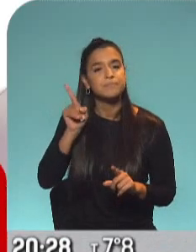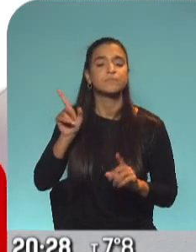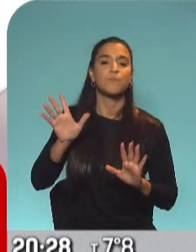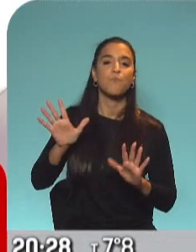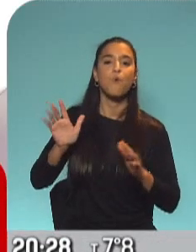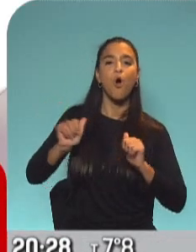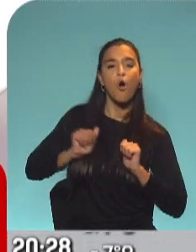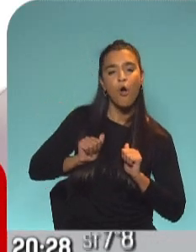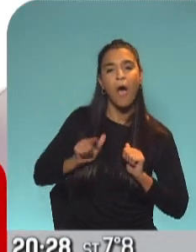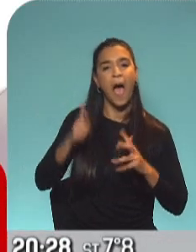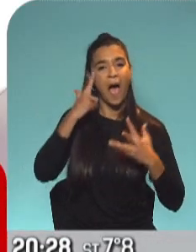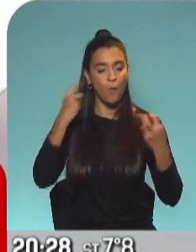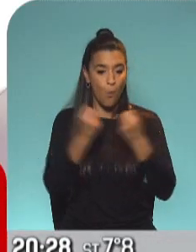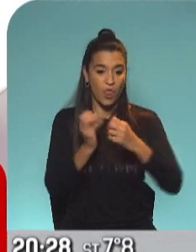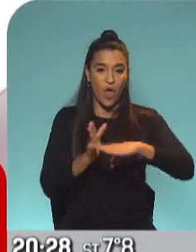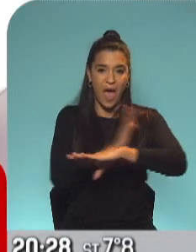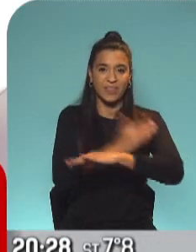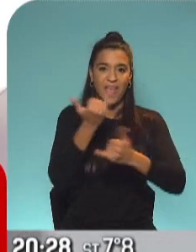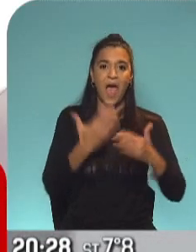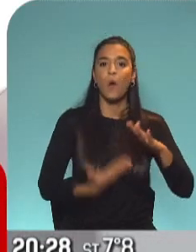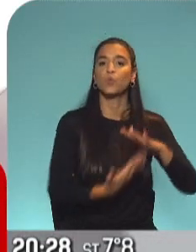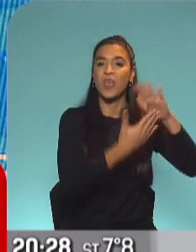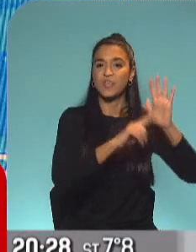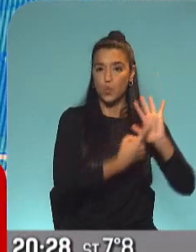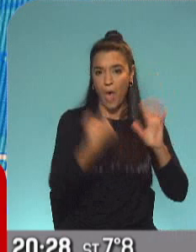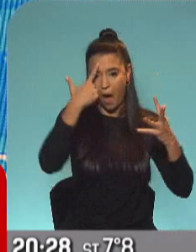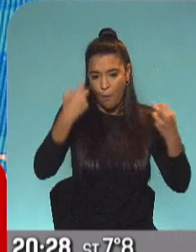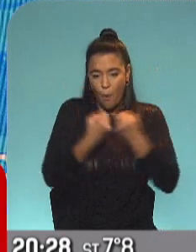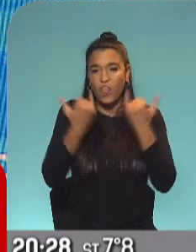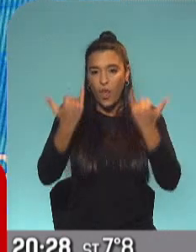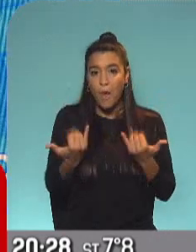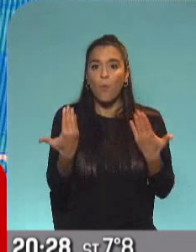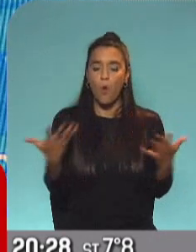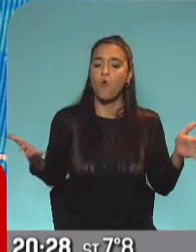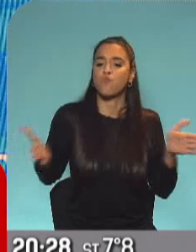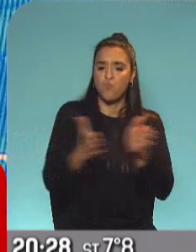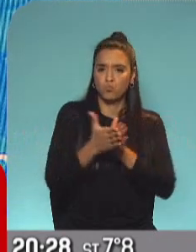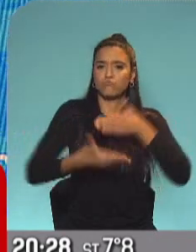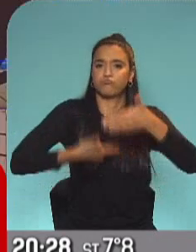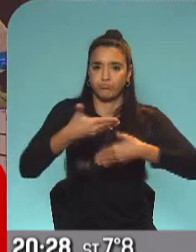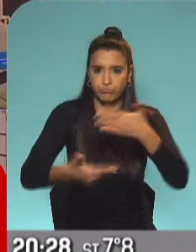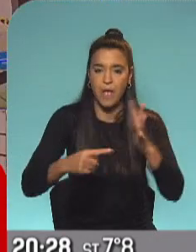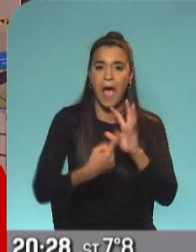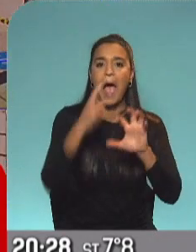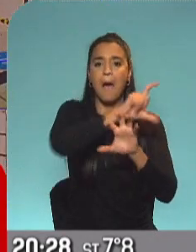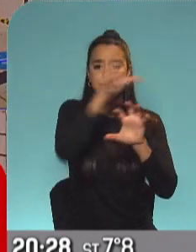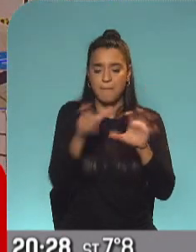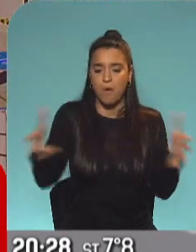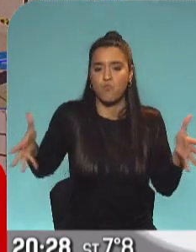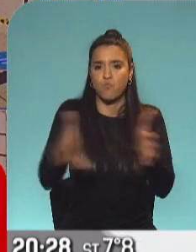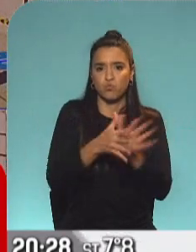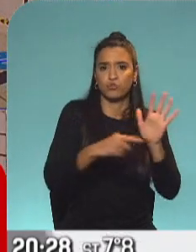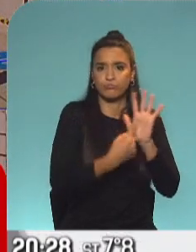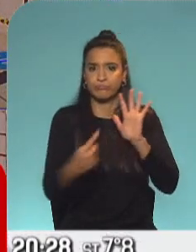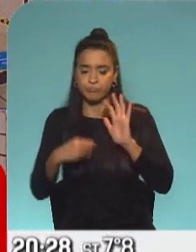relajados por este acuerdo que se había tenido con las autoridades de la ciudad de Buenos Aires de, bueno, seguimos todos juntos, el AMBA es una unidad